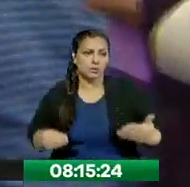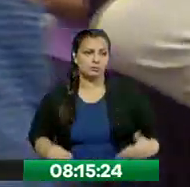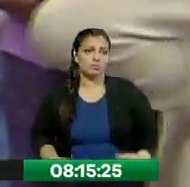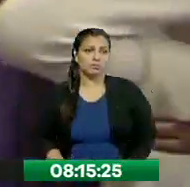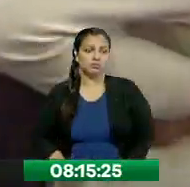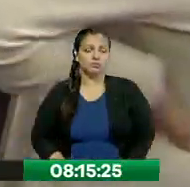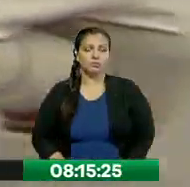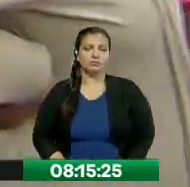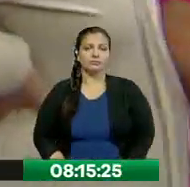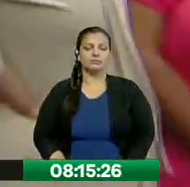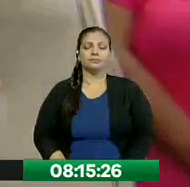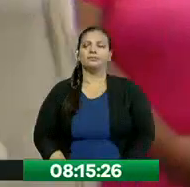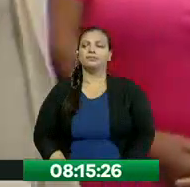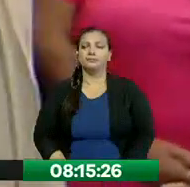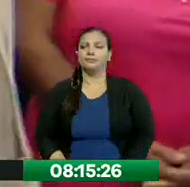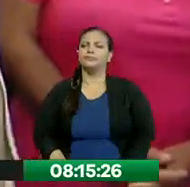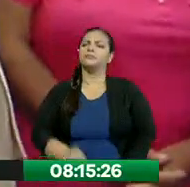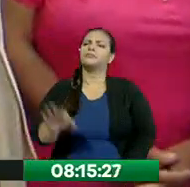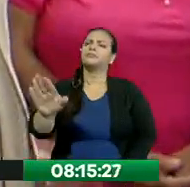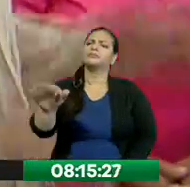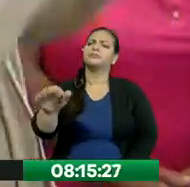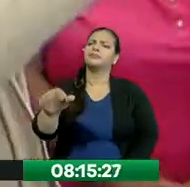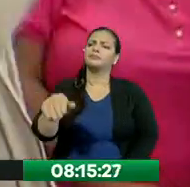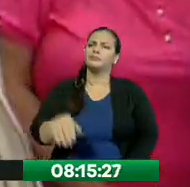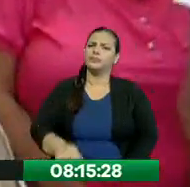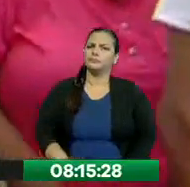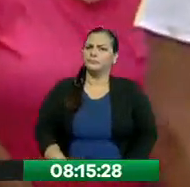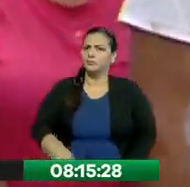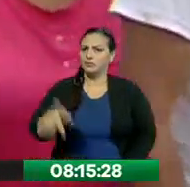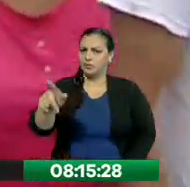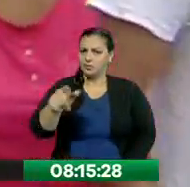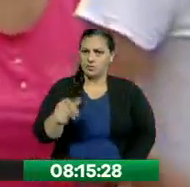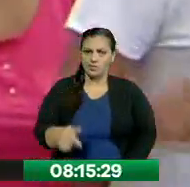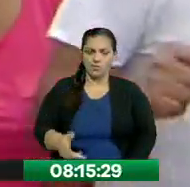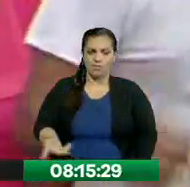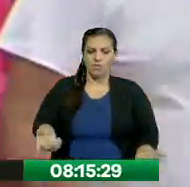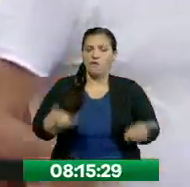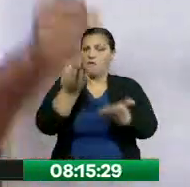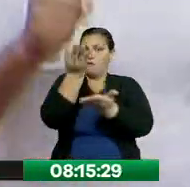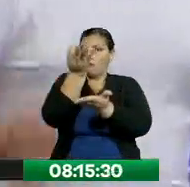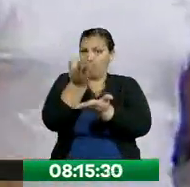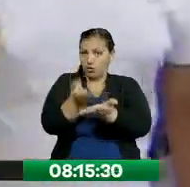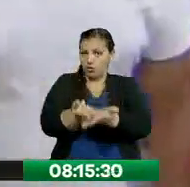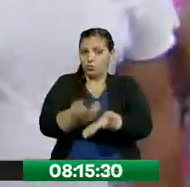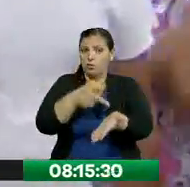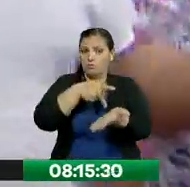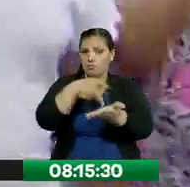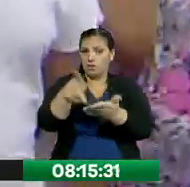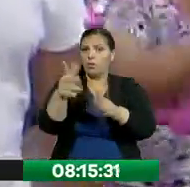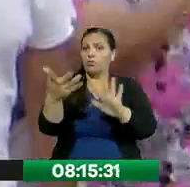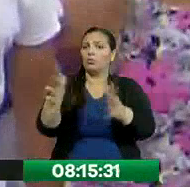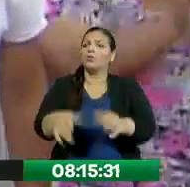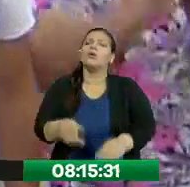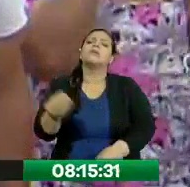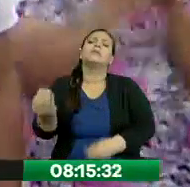pasa por usted por acá? ¿Qué pasa si ustedes no cancelan esa tarifa básica? se la cortan.